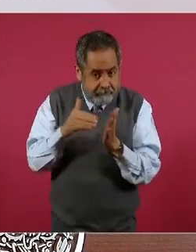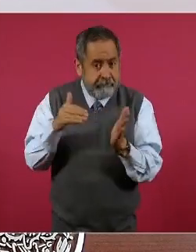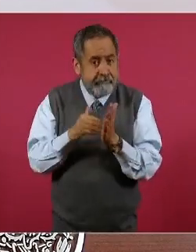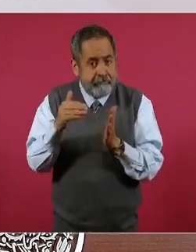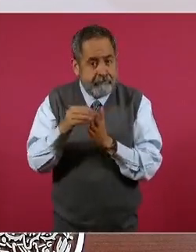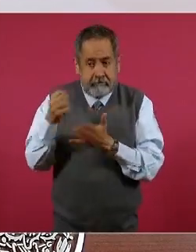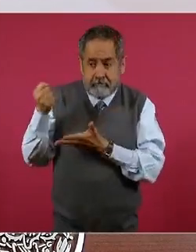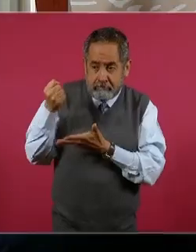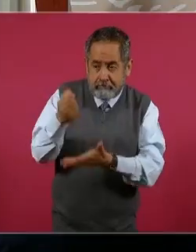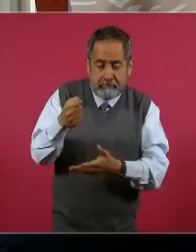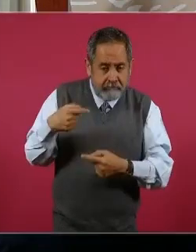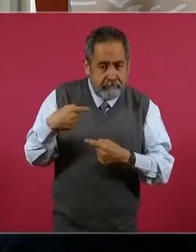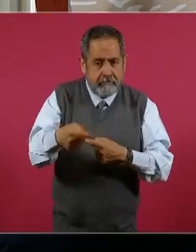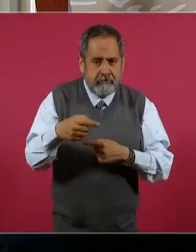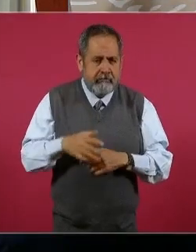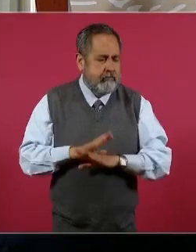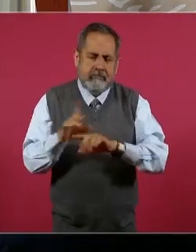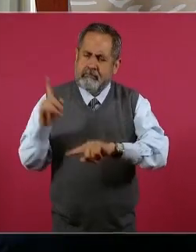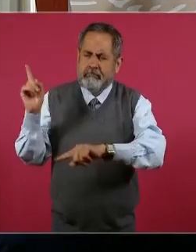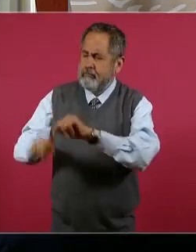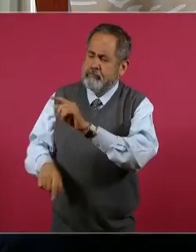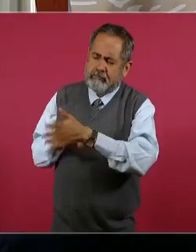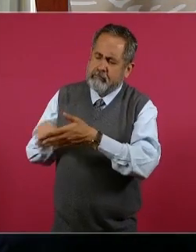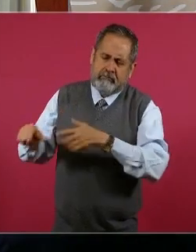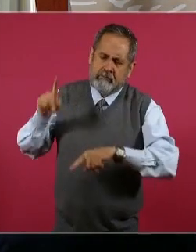6,000 millones de pesos. Eso lo cancelamos